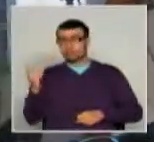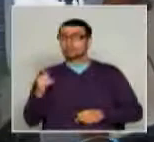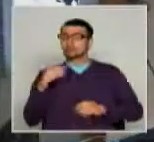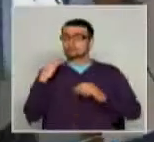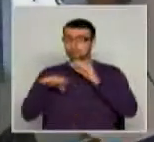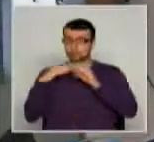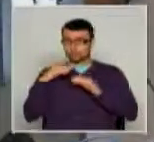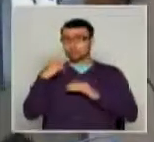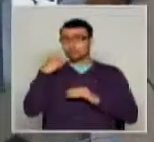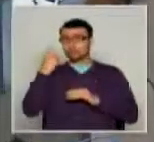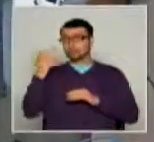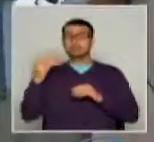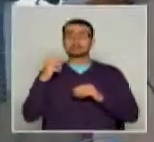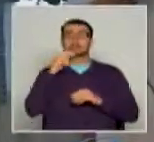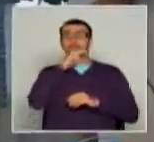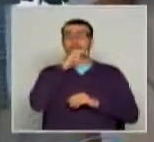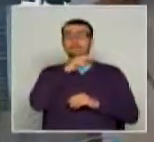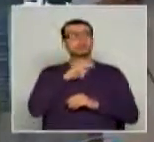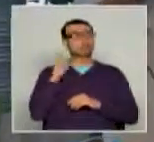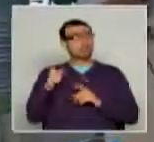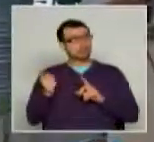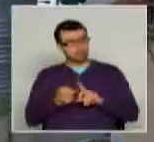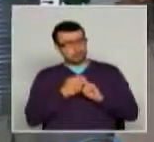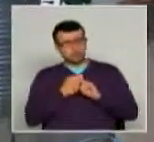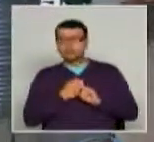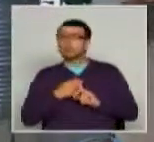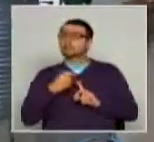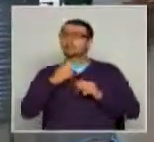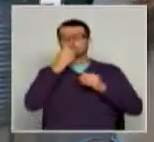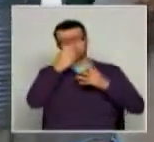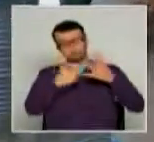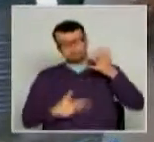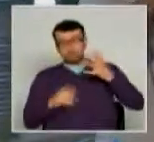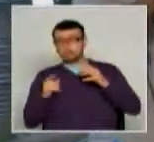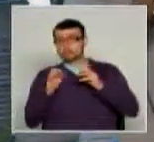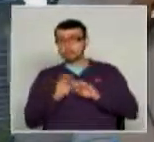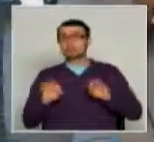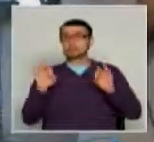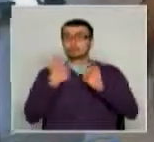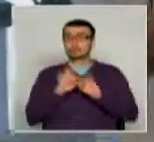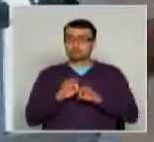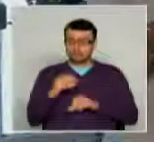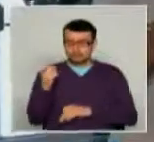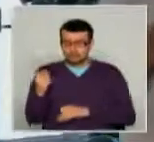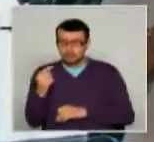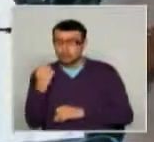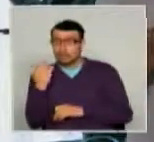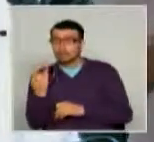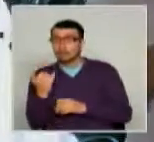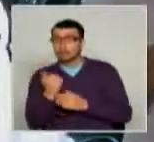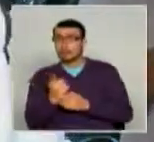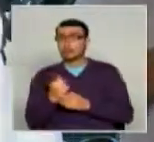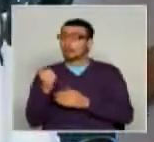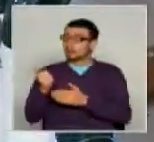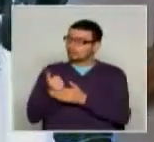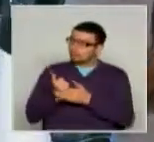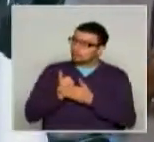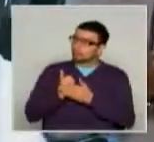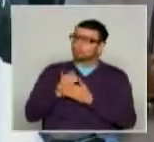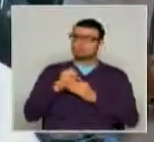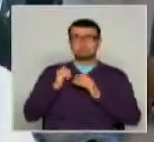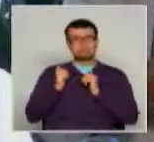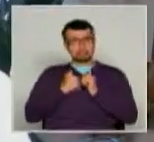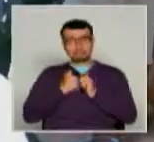Sana Medicina del Alma. Y ahí van a encontrar una página muy importante con ayudas terapéuticas que ustedes pueden hacer en sus casas,